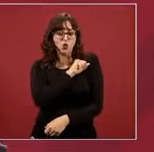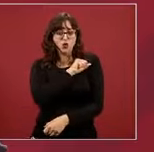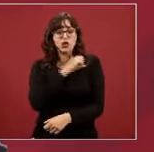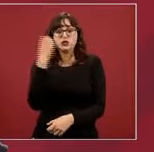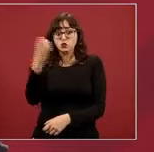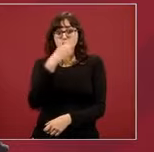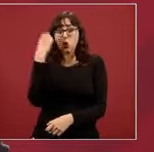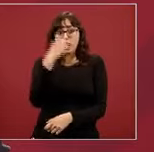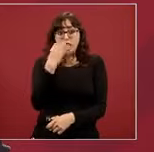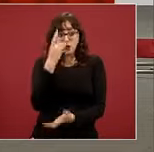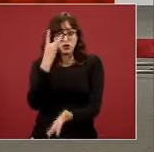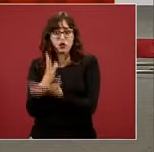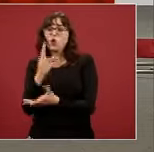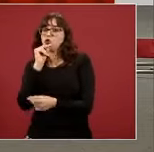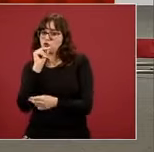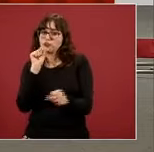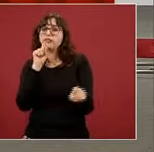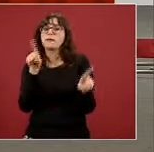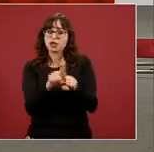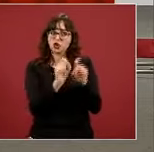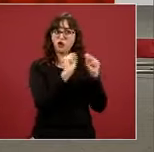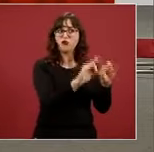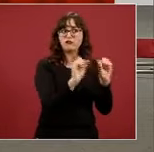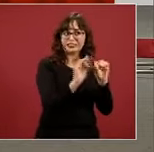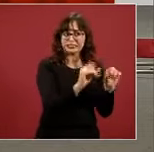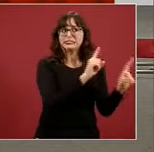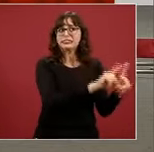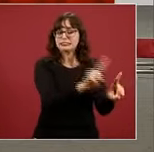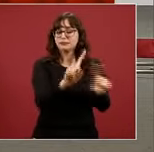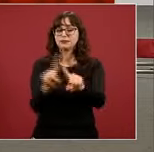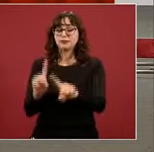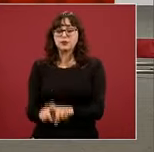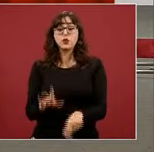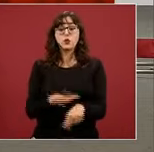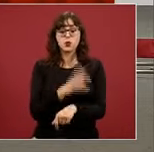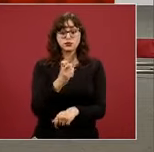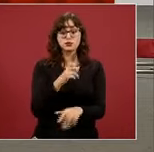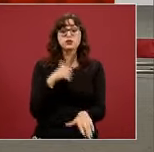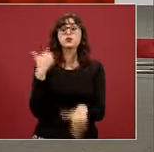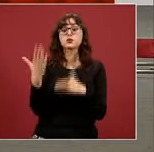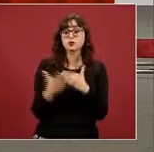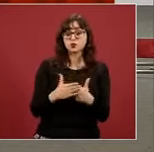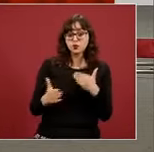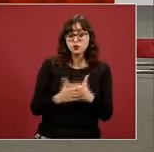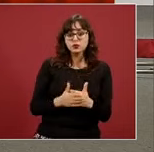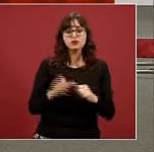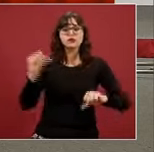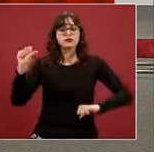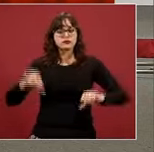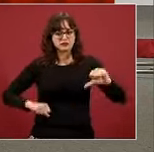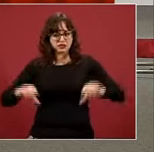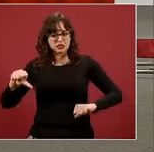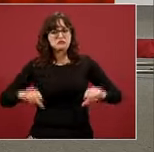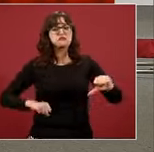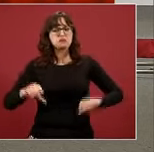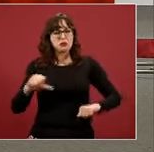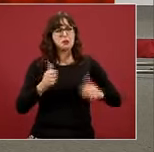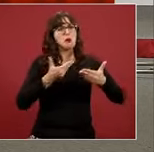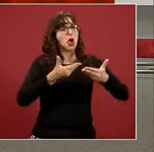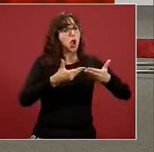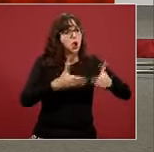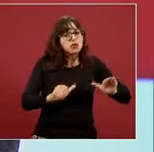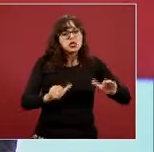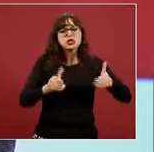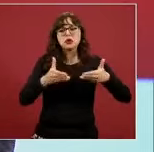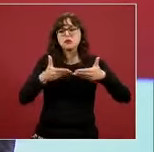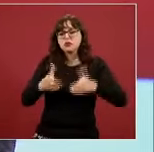Sistema Nacional Educativo. Y en ese sentido, próximamente empezarán algunas actividades en donde ya